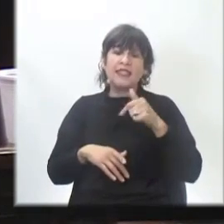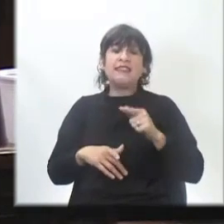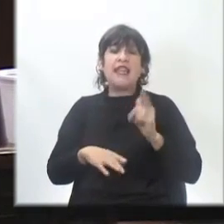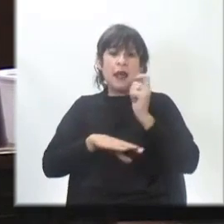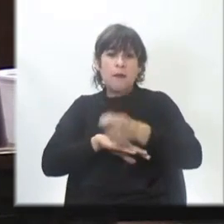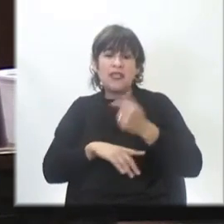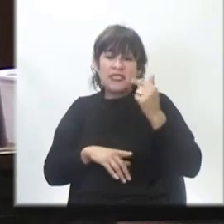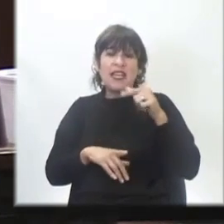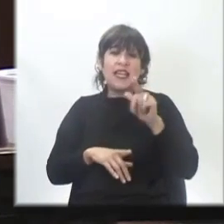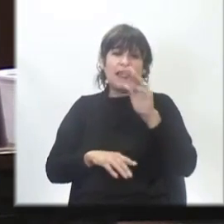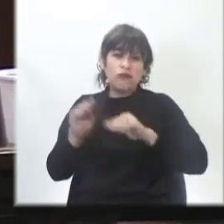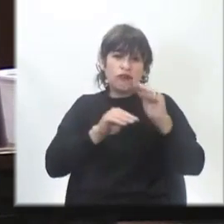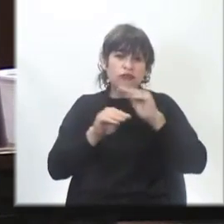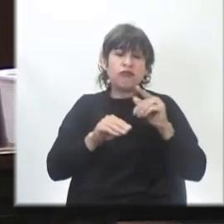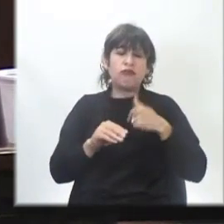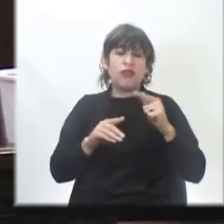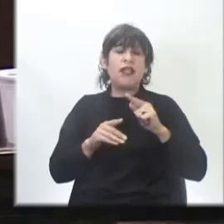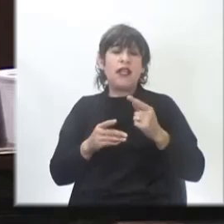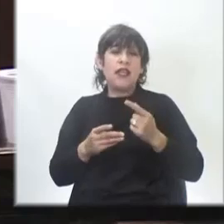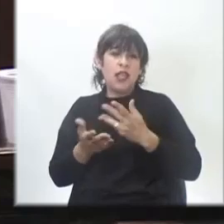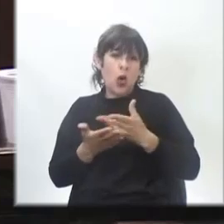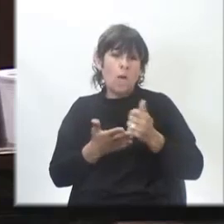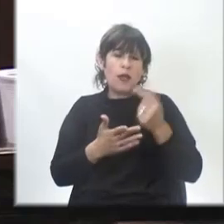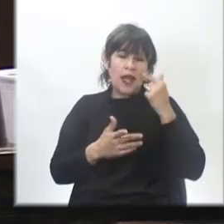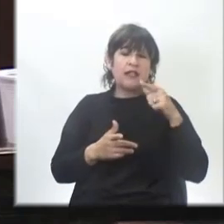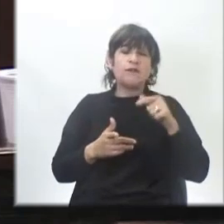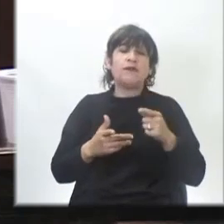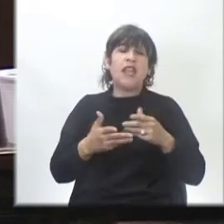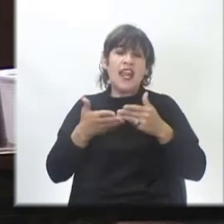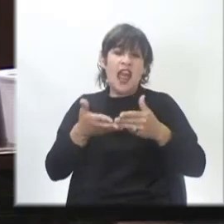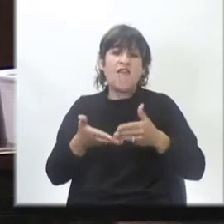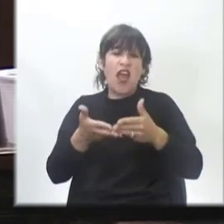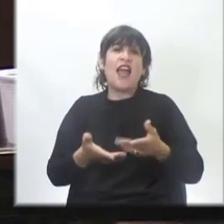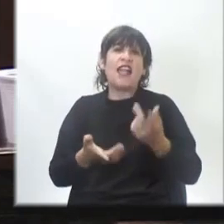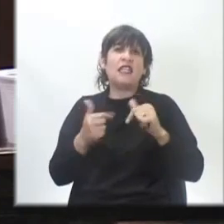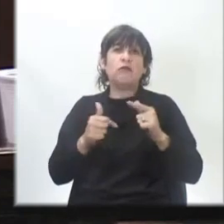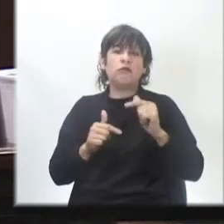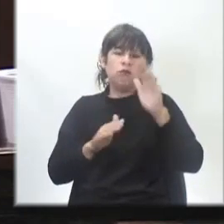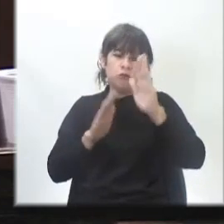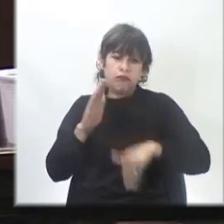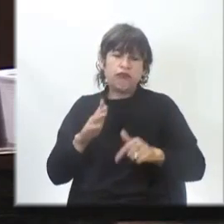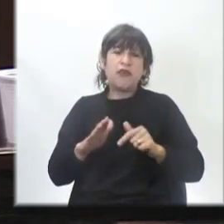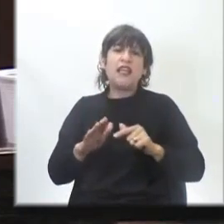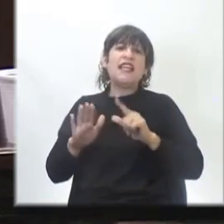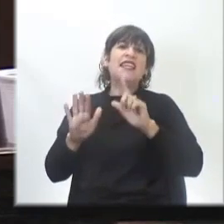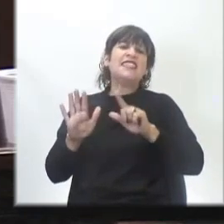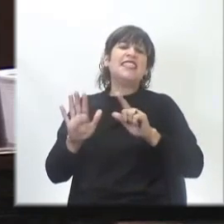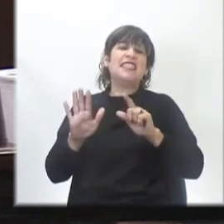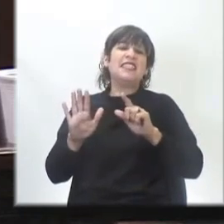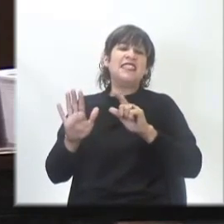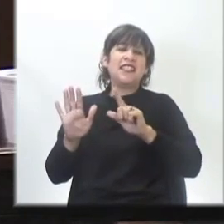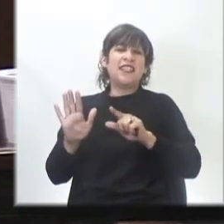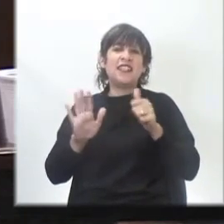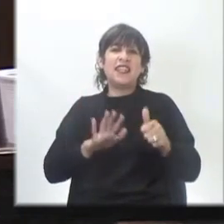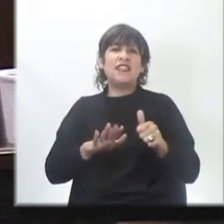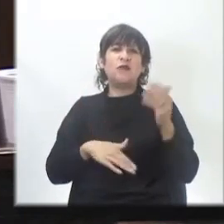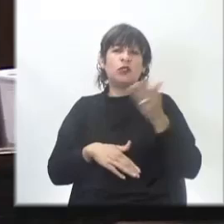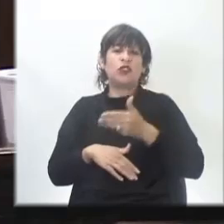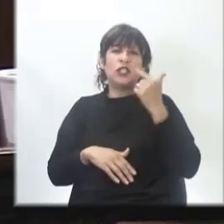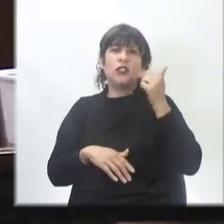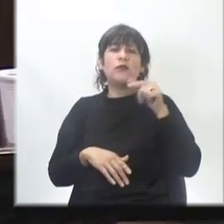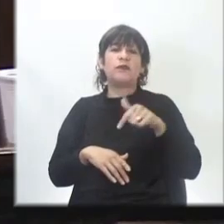adquisición, reparación y equipamiento de unidades navales tuvo una caída del 76% respecto al 2019,